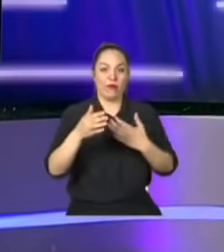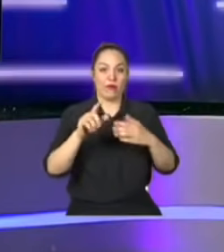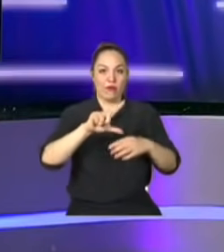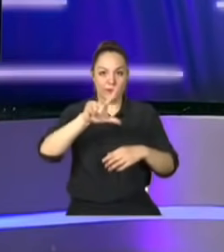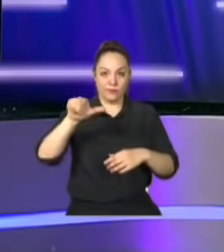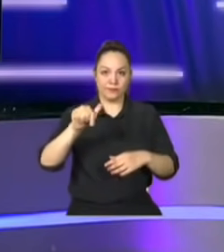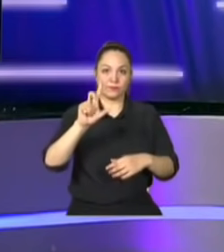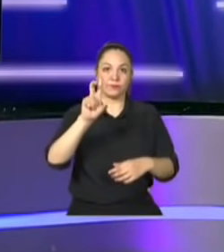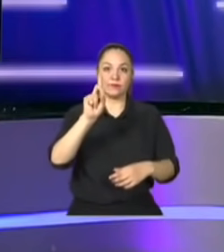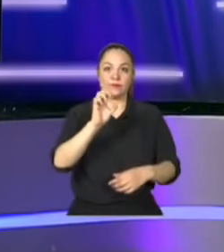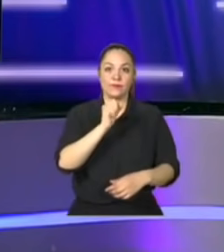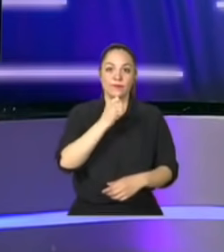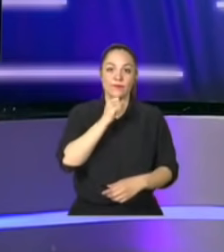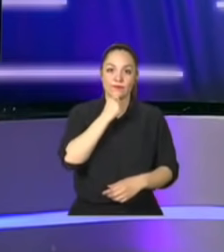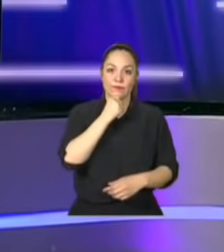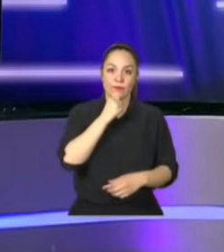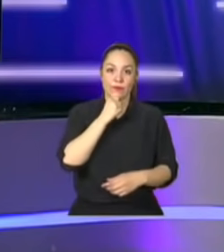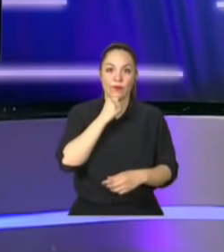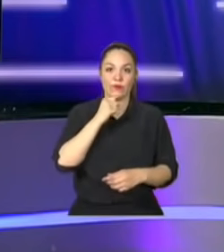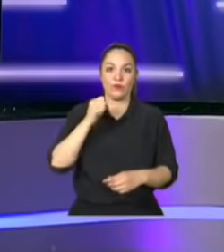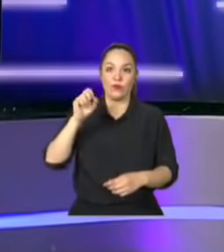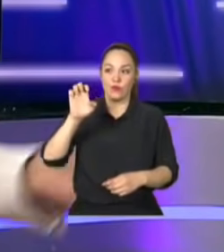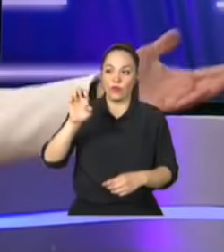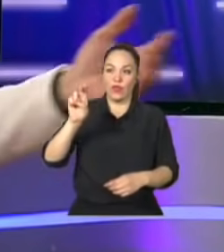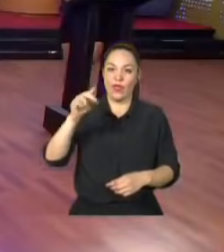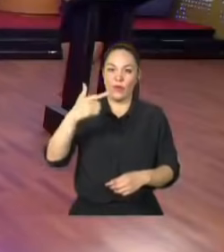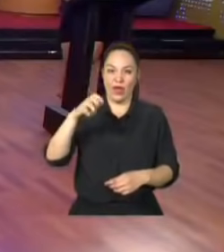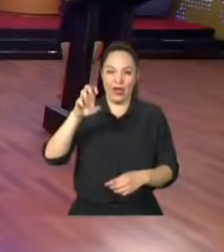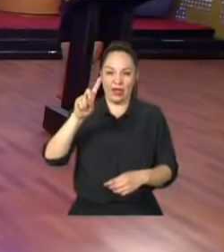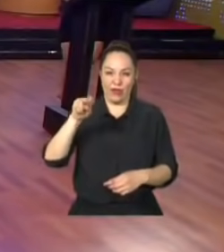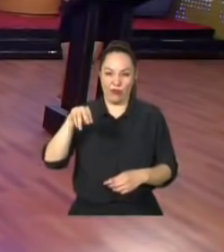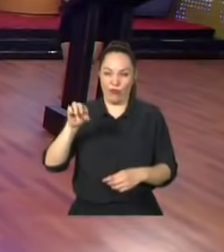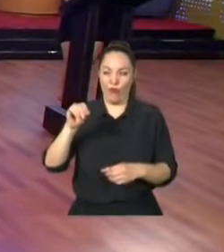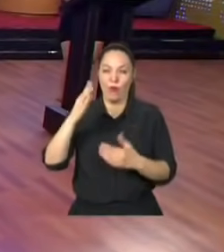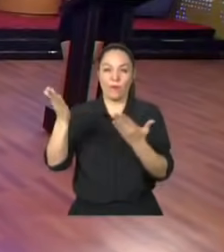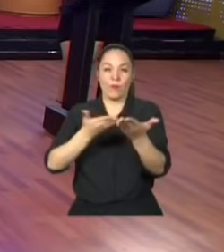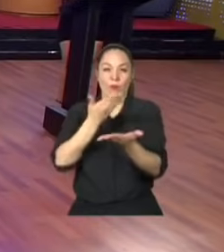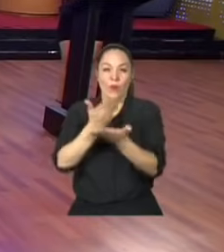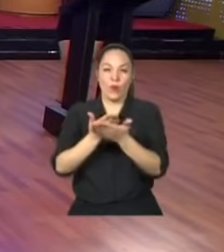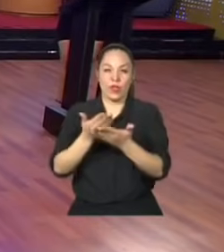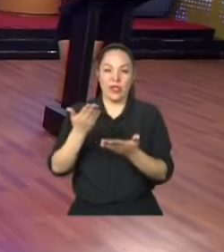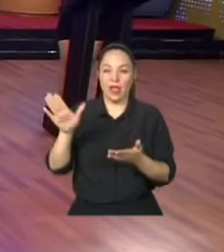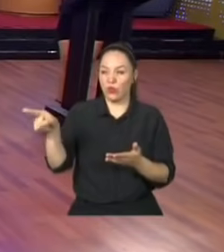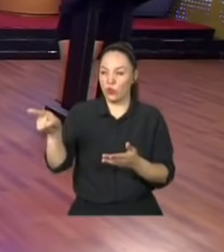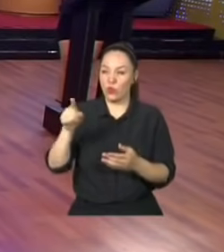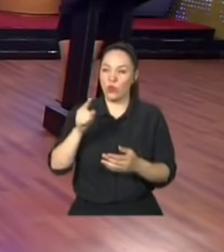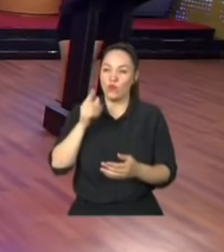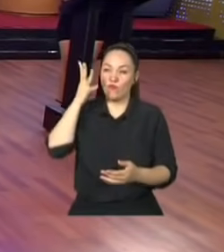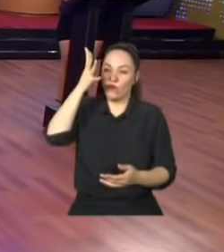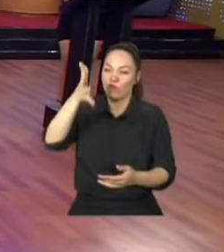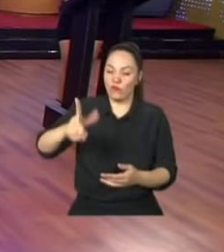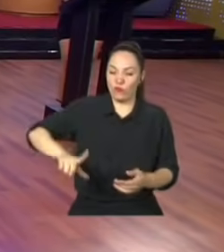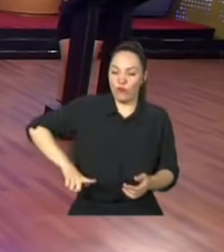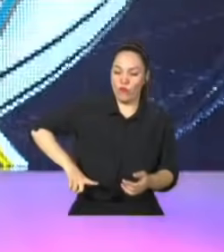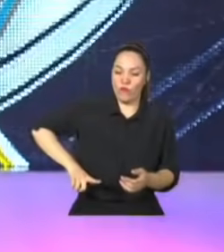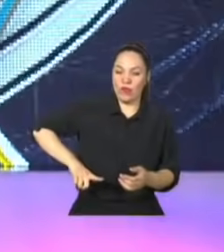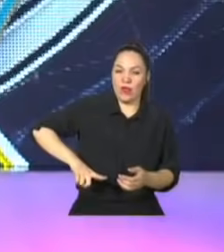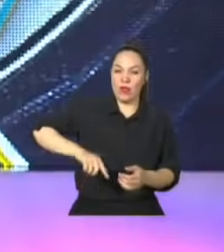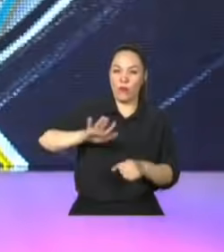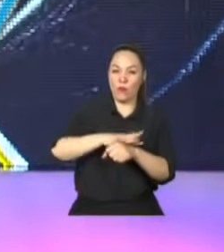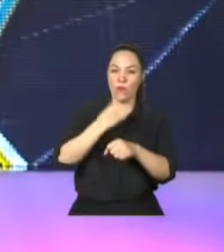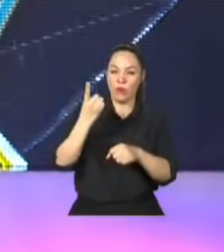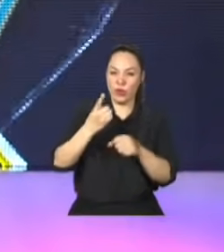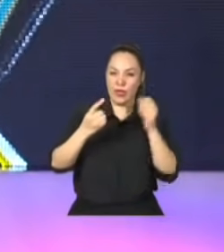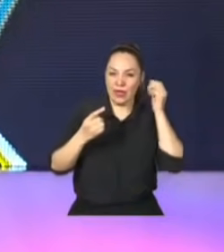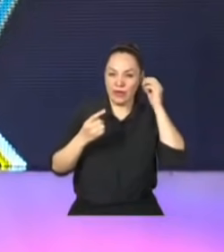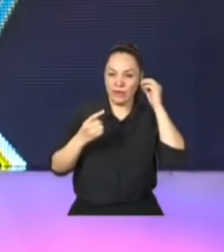Torres. Vamos con las propuestas que usted tiene. ¿Y por qué quiere ser gobernador de México? Bueno, yo